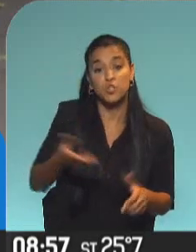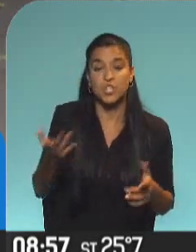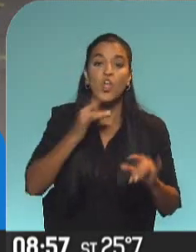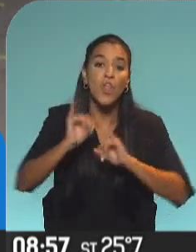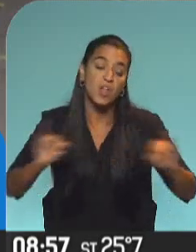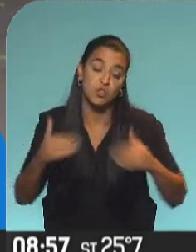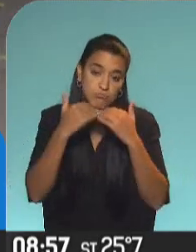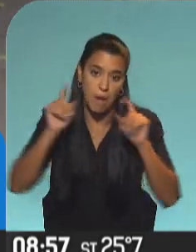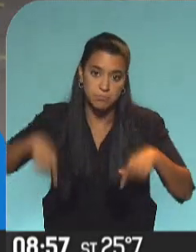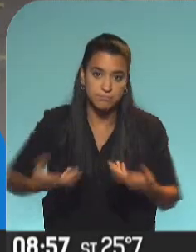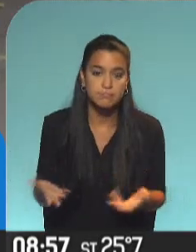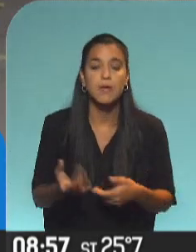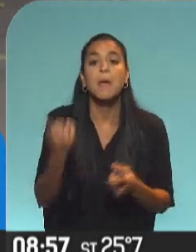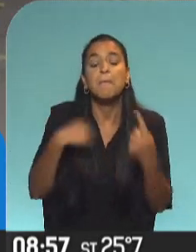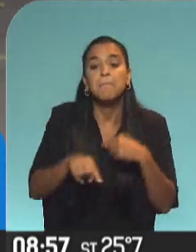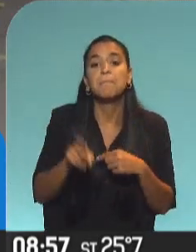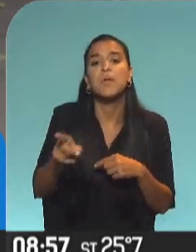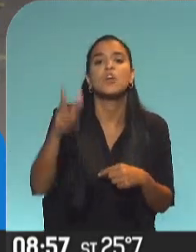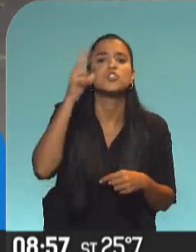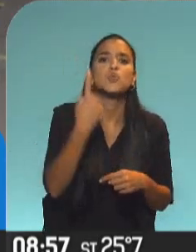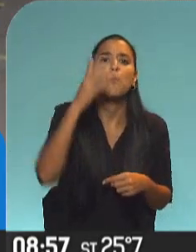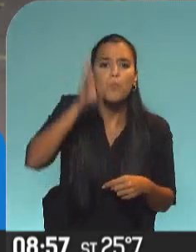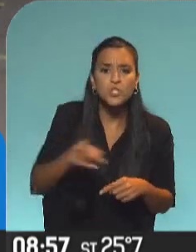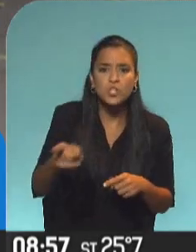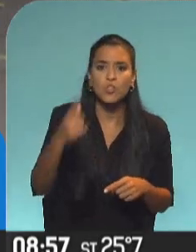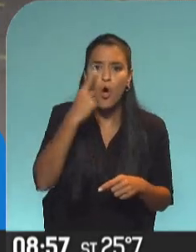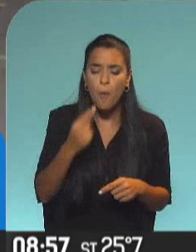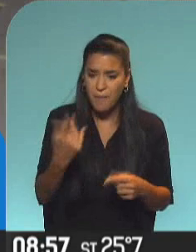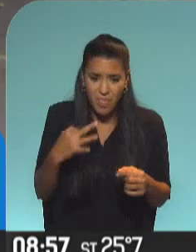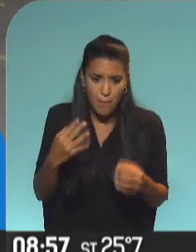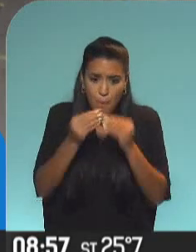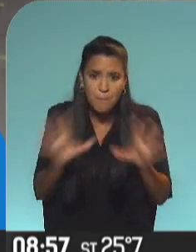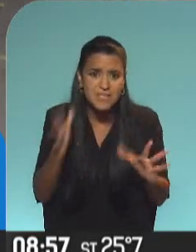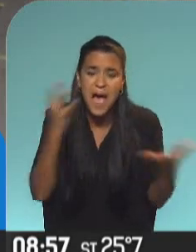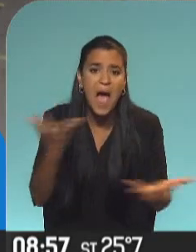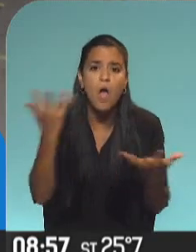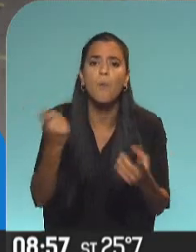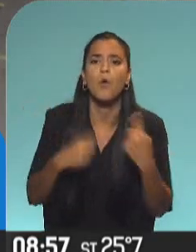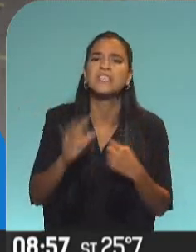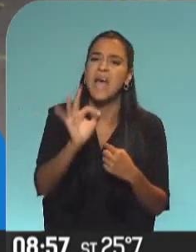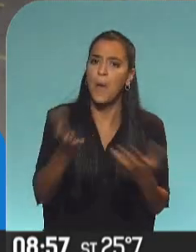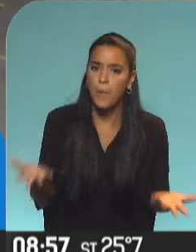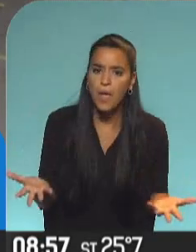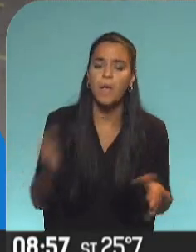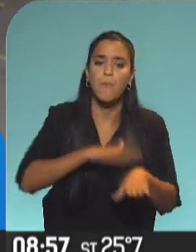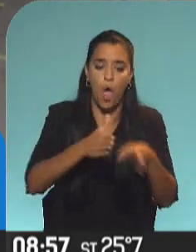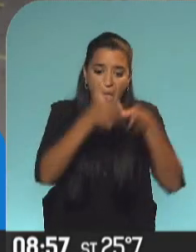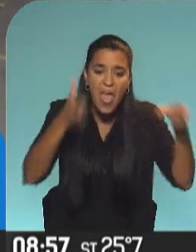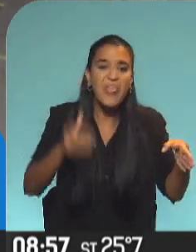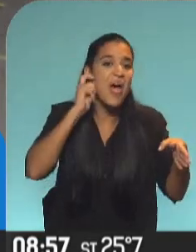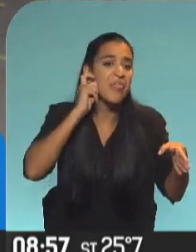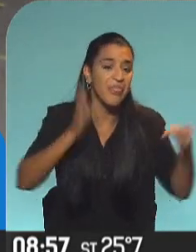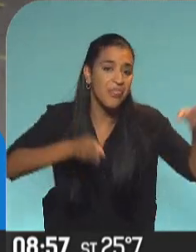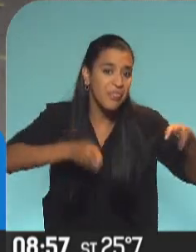data pero digo 81 varones chicos no tendríamos que empezar a hacer algo porque lo tenemos como bien definido franja etaria de los más